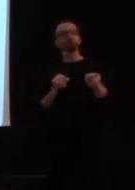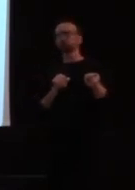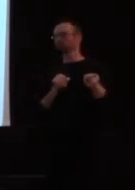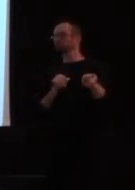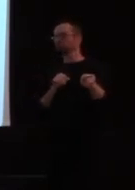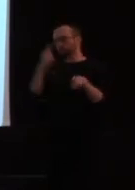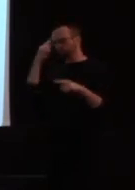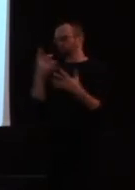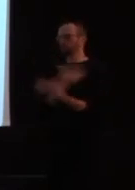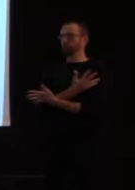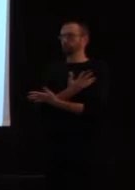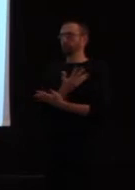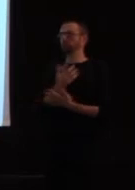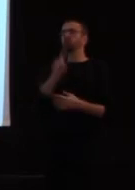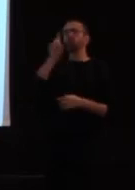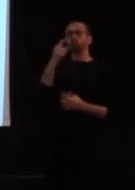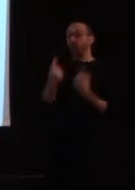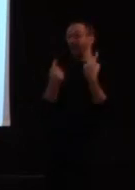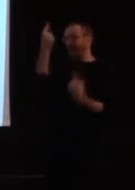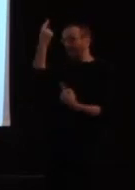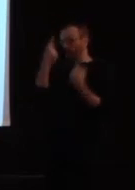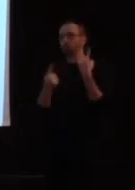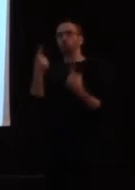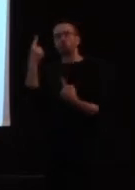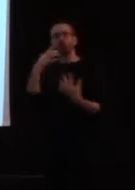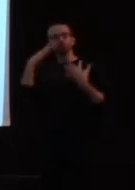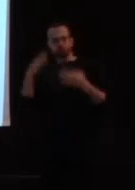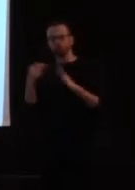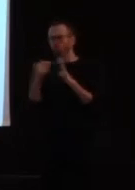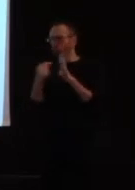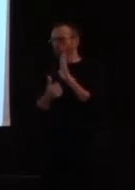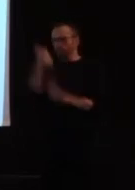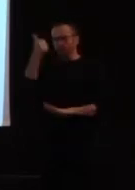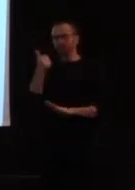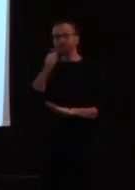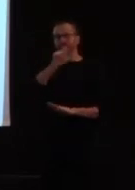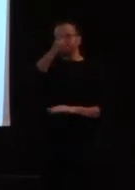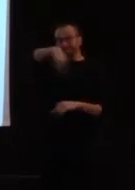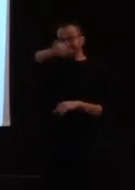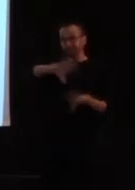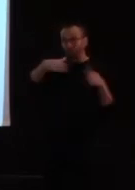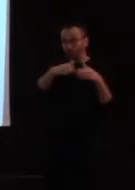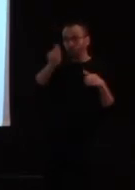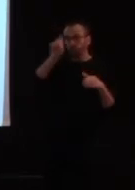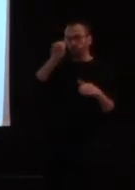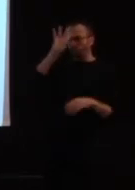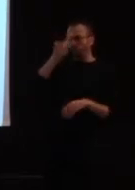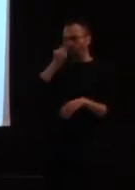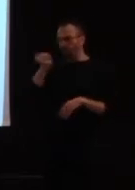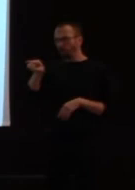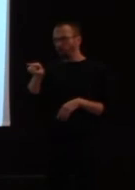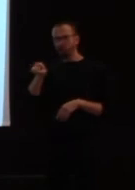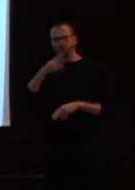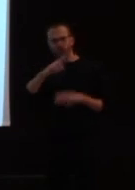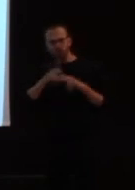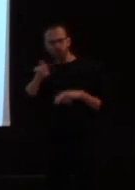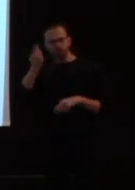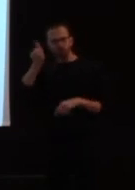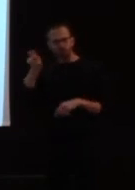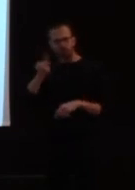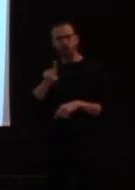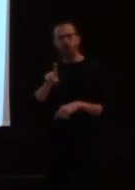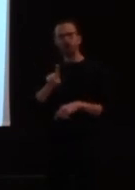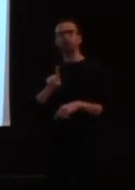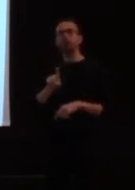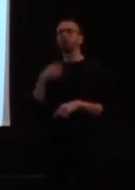algunos maestros, algunos profesores, que sorprendieron. Sorprendieron. ¿Esta profesora ha ganado? Sí,